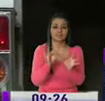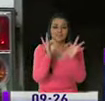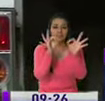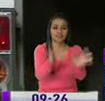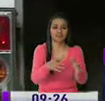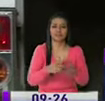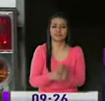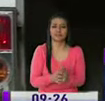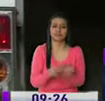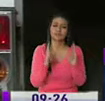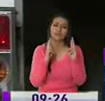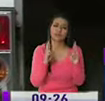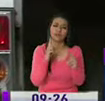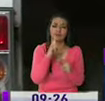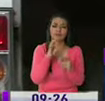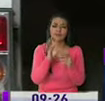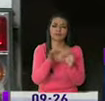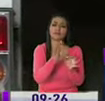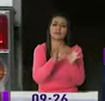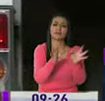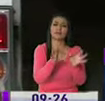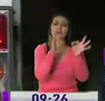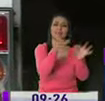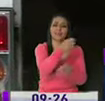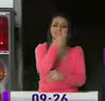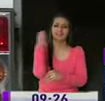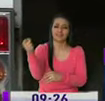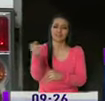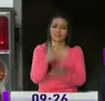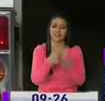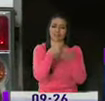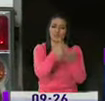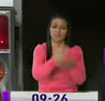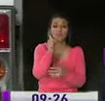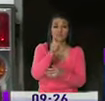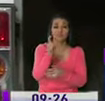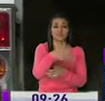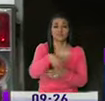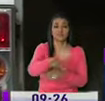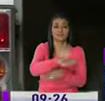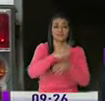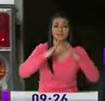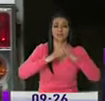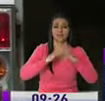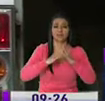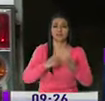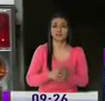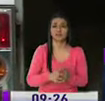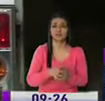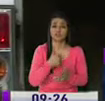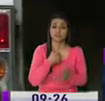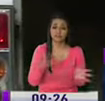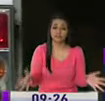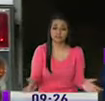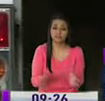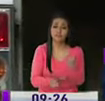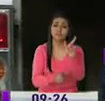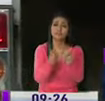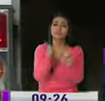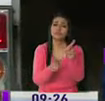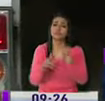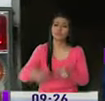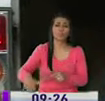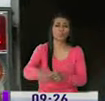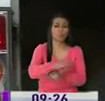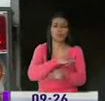yo espero que les sirva, porque sí es necesario tener en el hogar. Y yo les motivo a todas las personas que